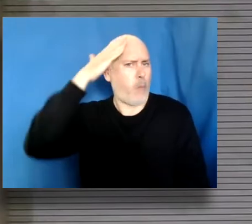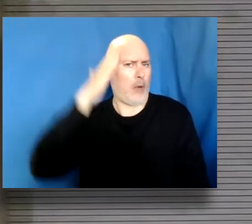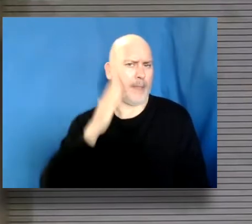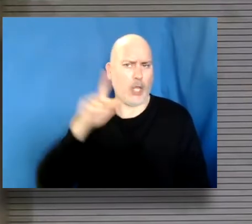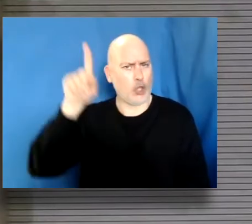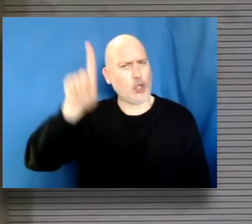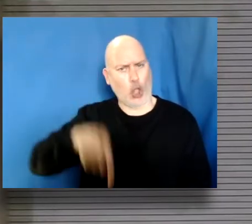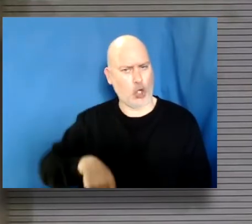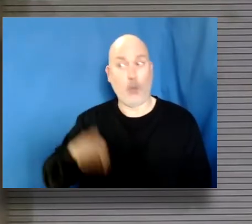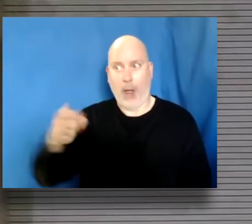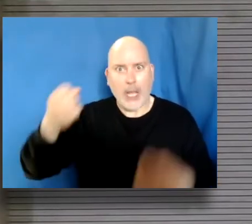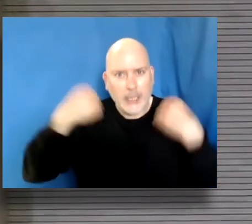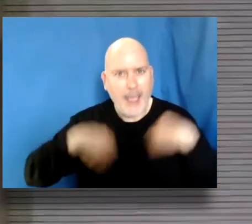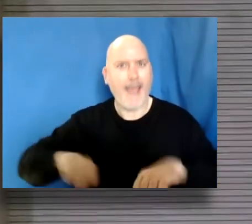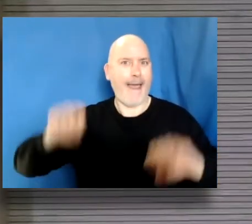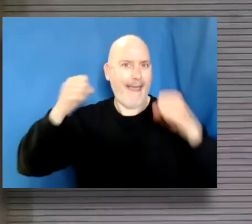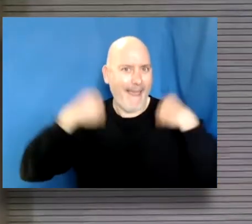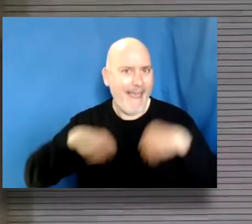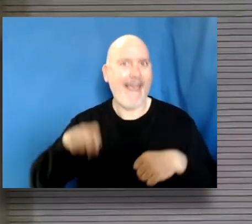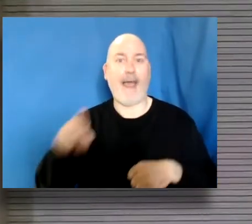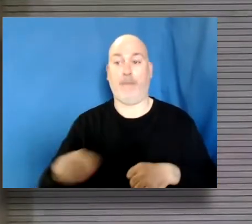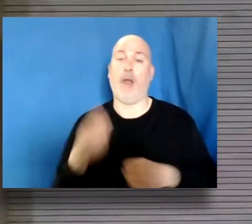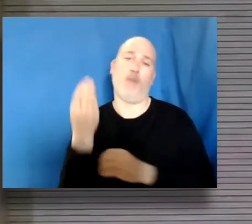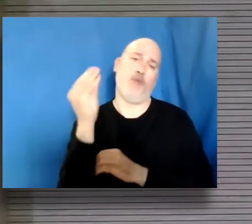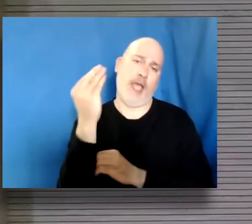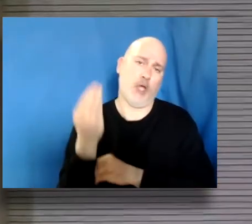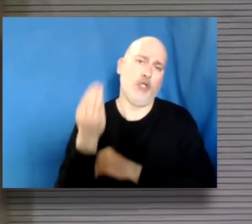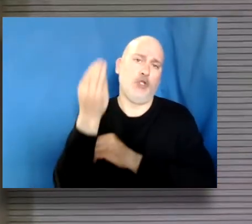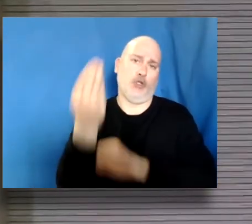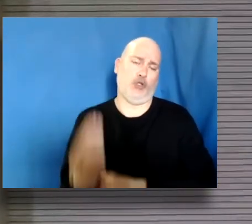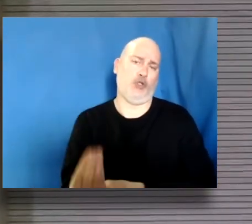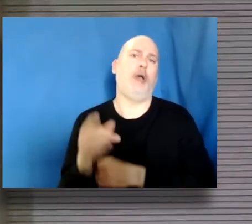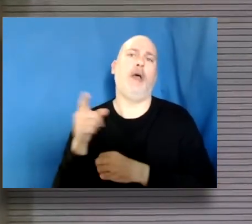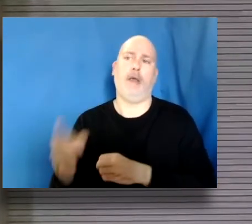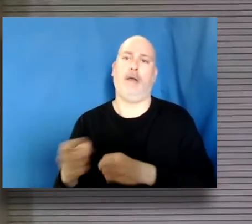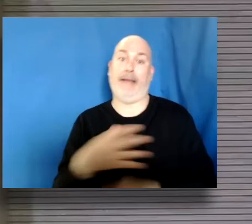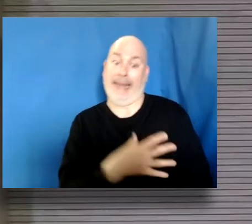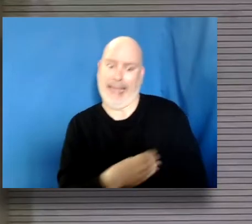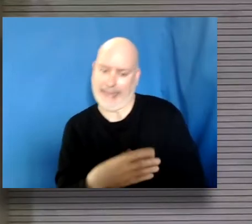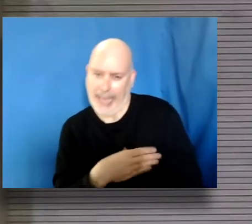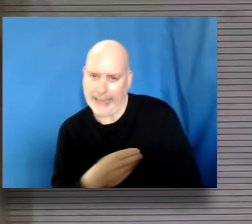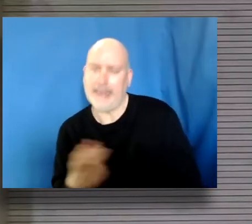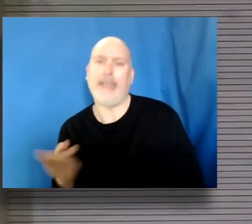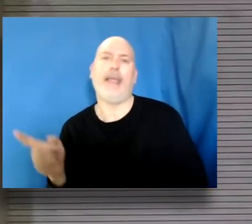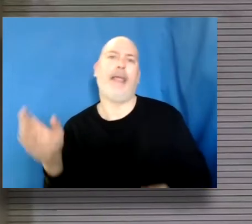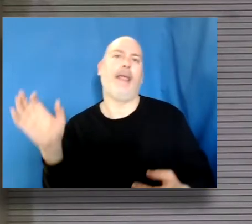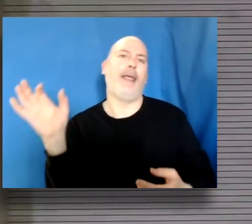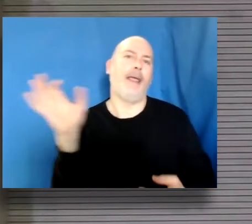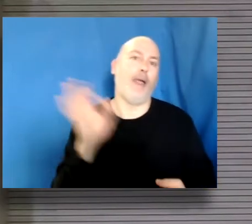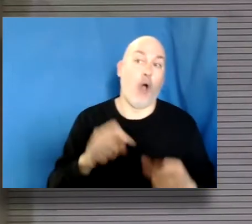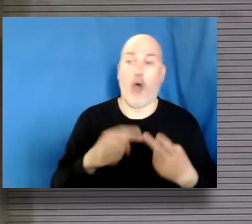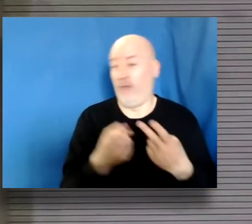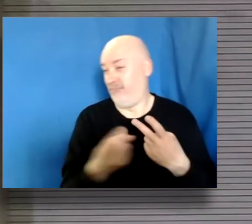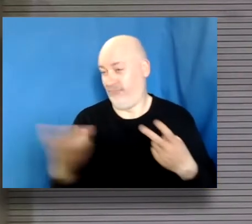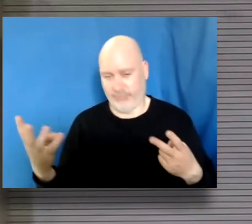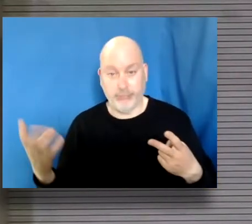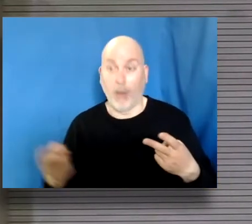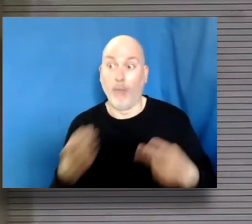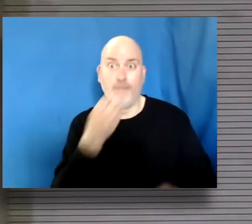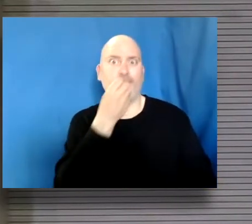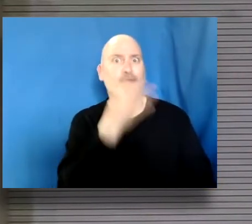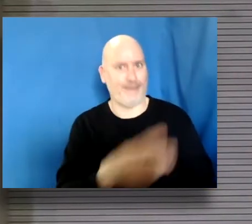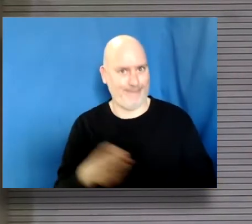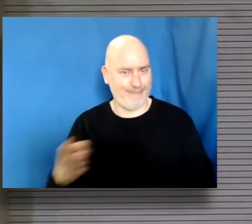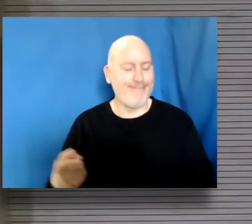podíamos practicar estas maniobras pues, con muñecos tanto lactantes con niños y la verdad es que es muy